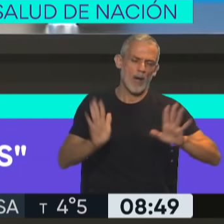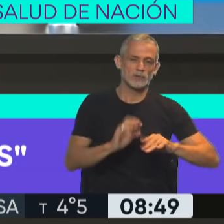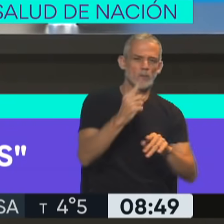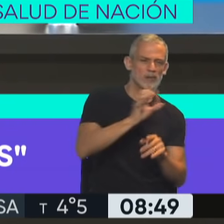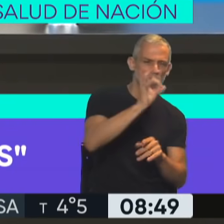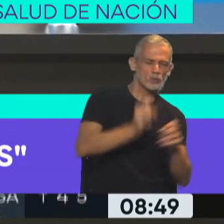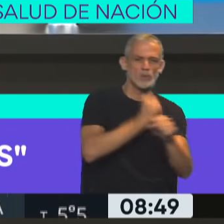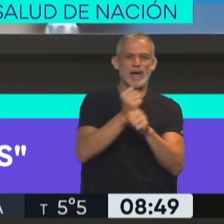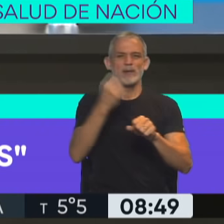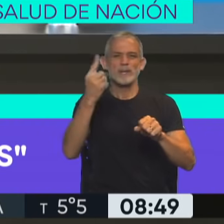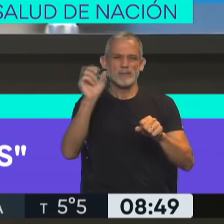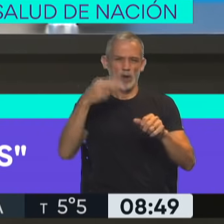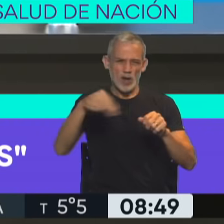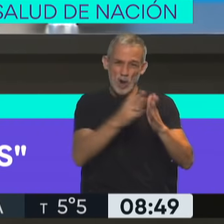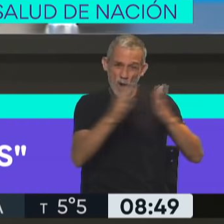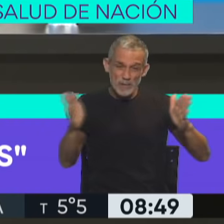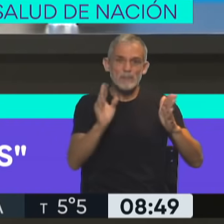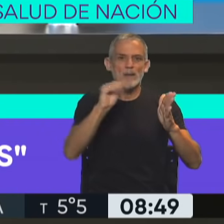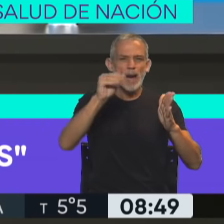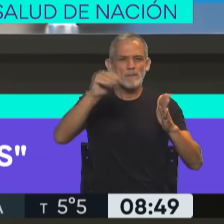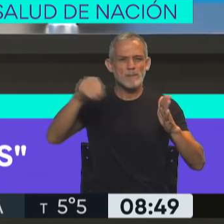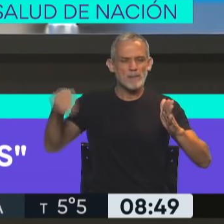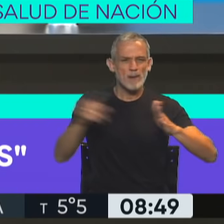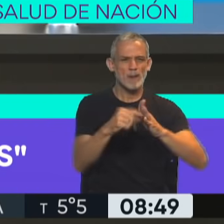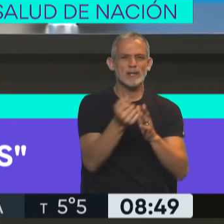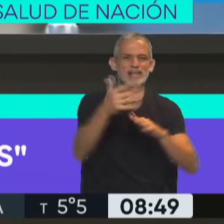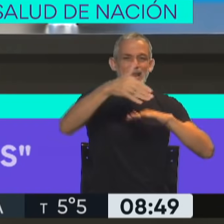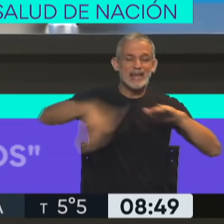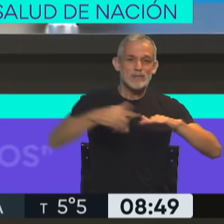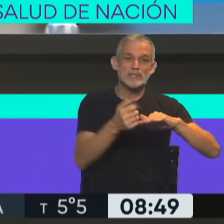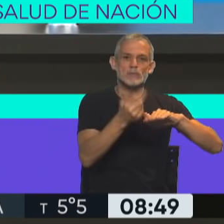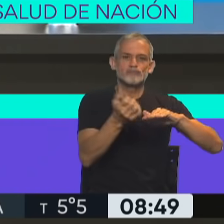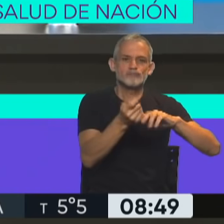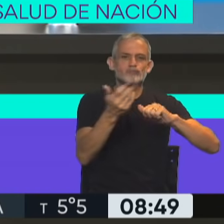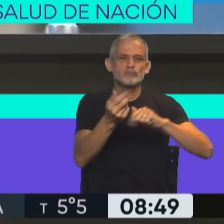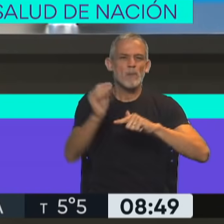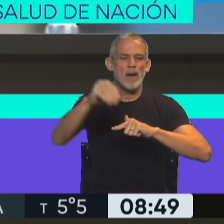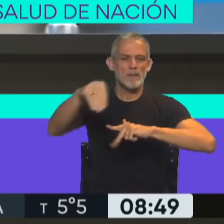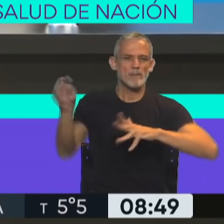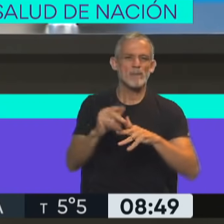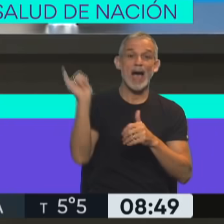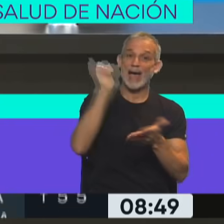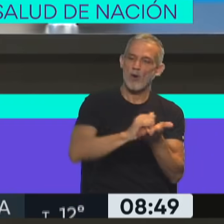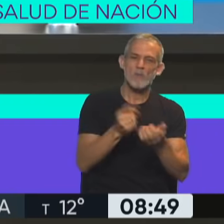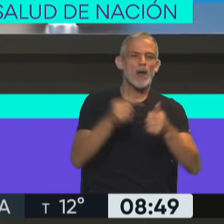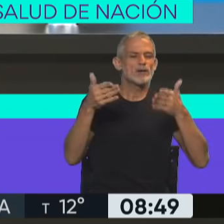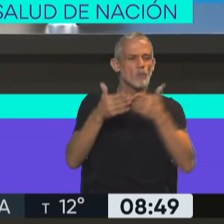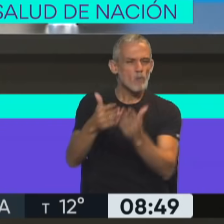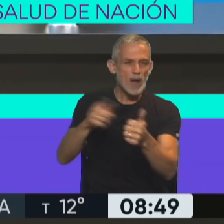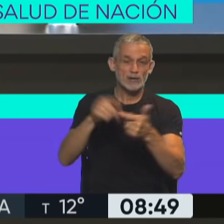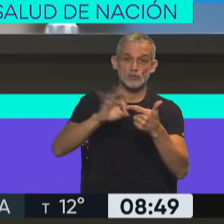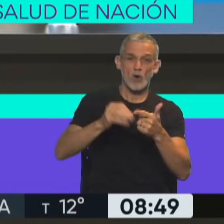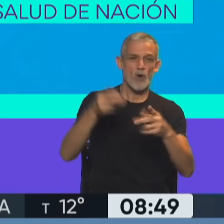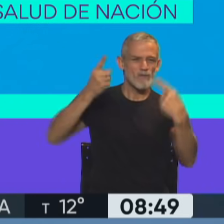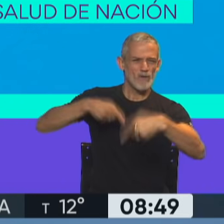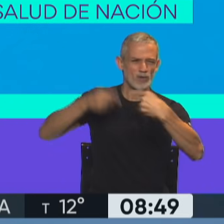el 1 de noviembre se irá ampliando progresivamente el cupo a través de aeropuertos, puertos y fronteras